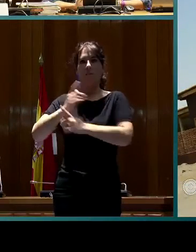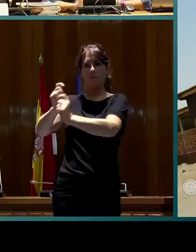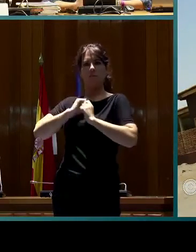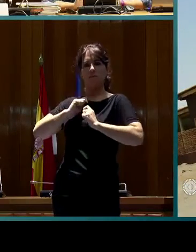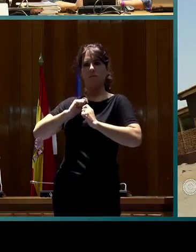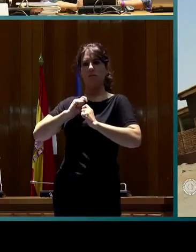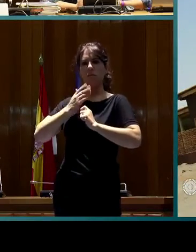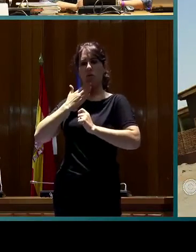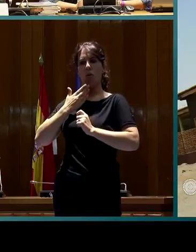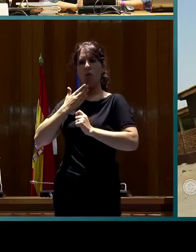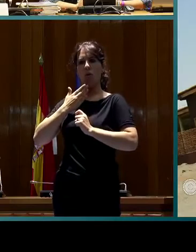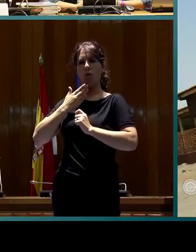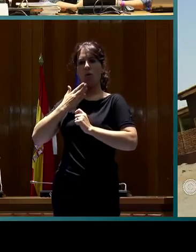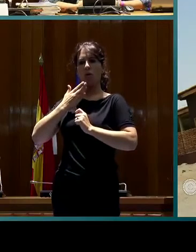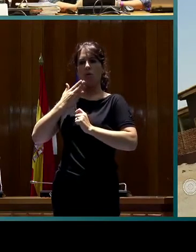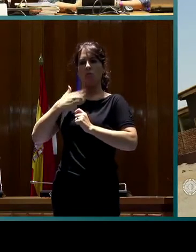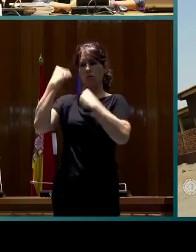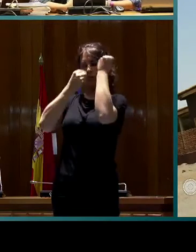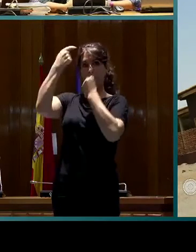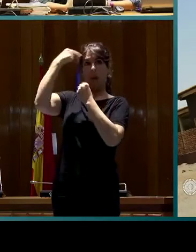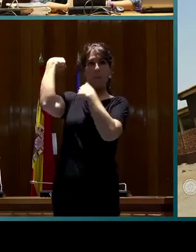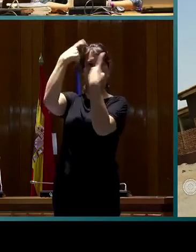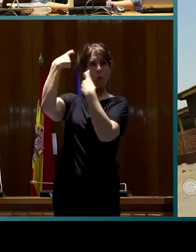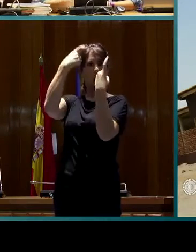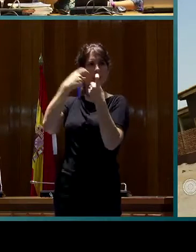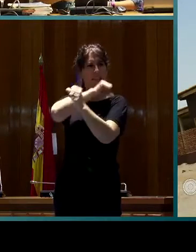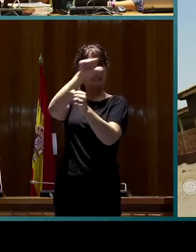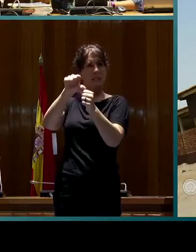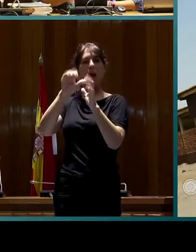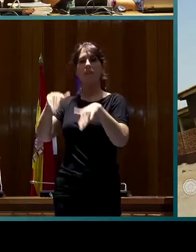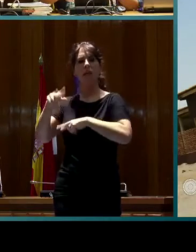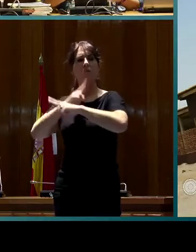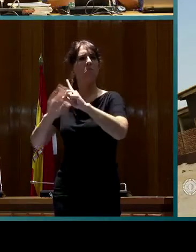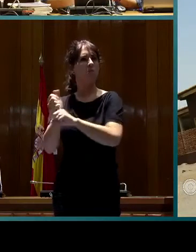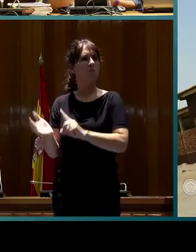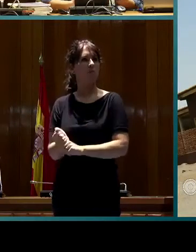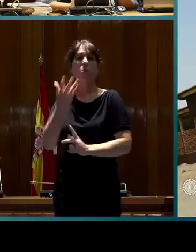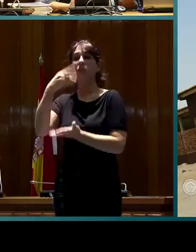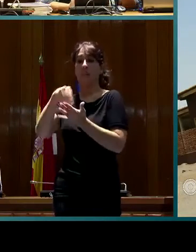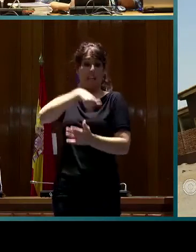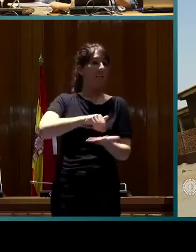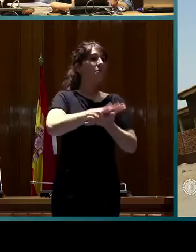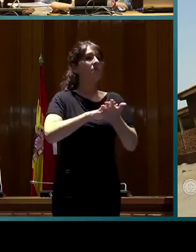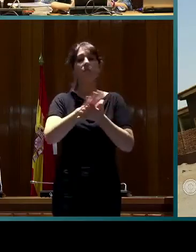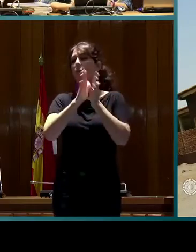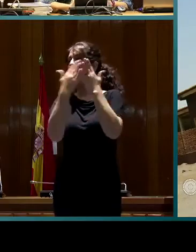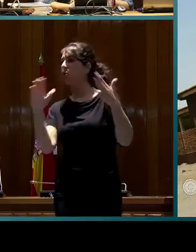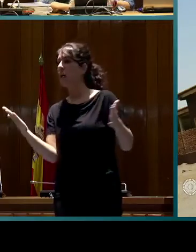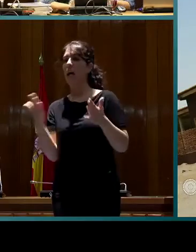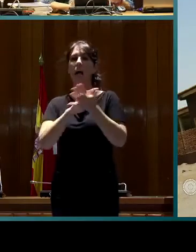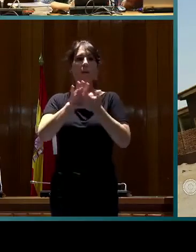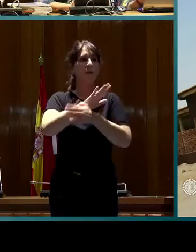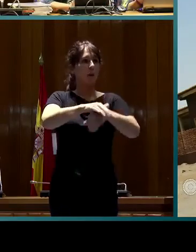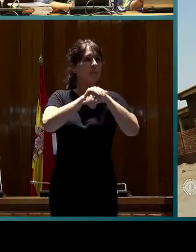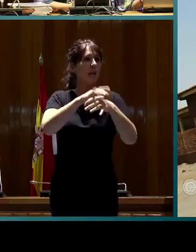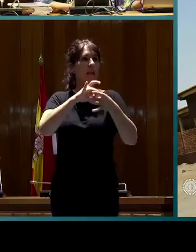herramientas, ¿no? O justificaciones a preguntas que me habían hecho durante mucho tiempo personas, ¿no? Amistades, cuando hablas de biblioteca y que trabajas en una biblioteca, sobre